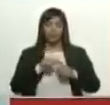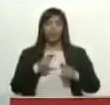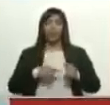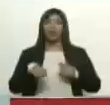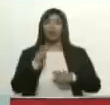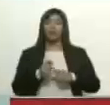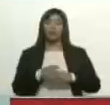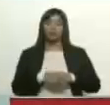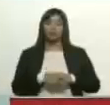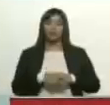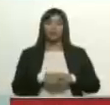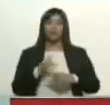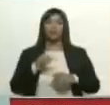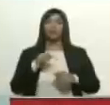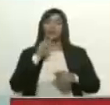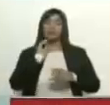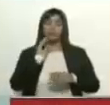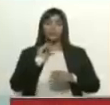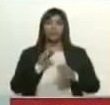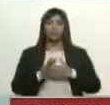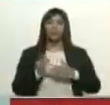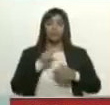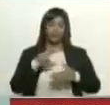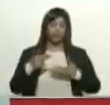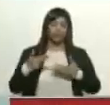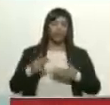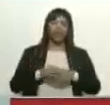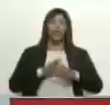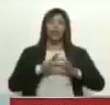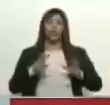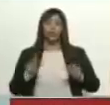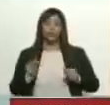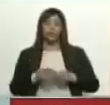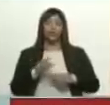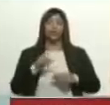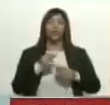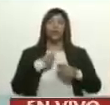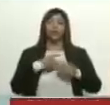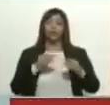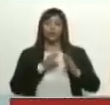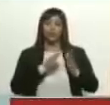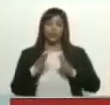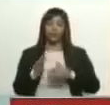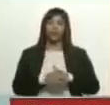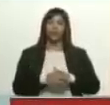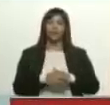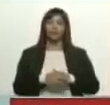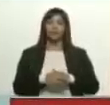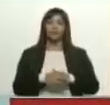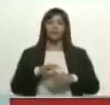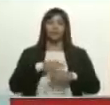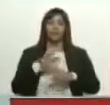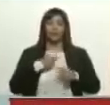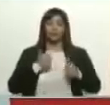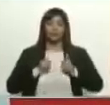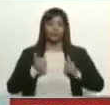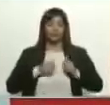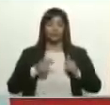juicio con competencia en caso de terrorismo, corrupción y delincuencia organizada por los delitos